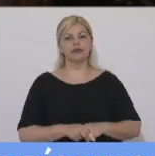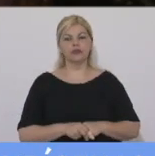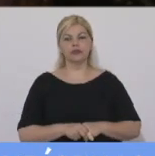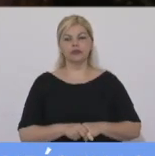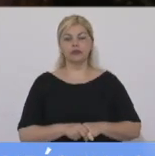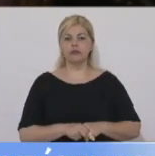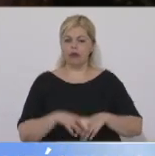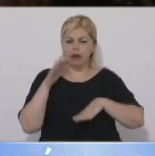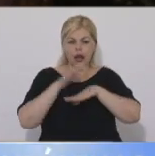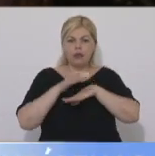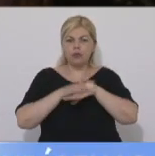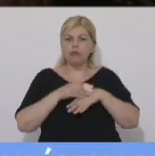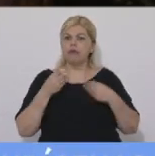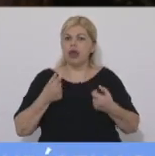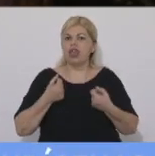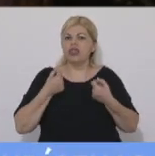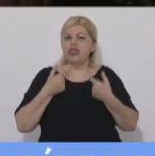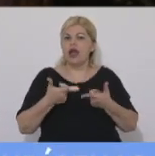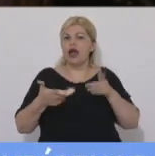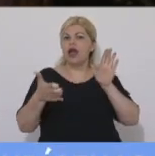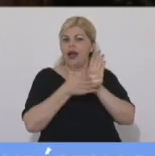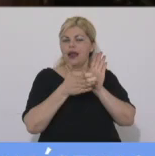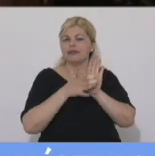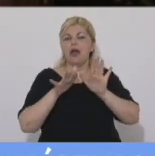La responsabilidad de garantizar la paz social,